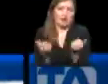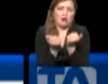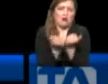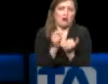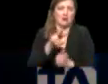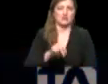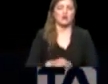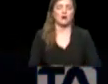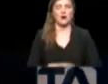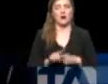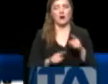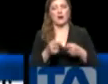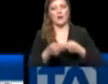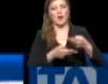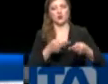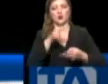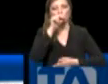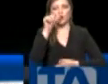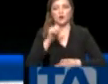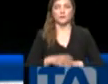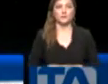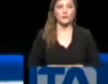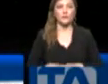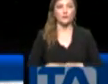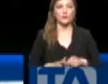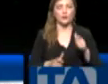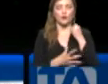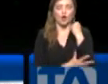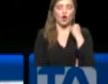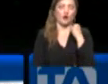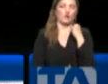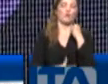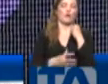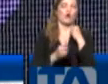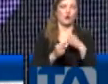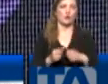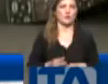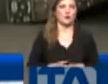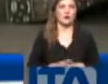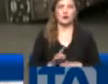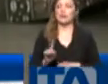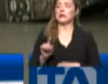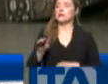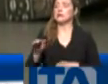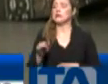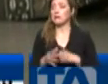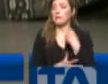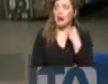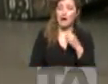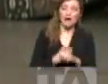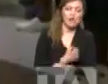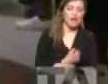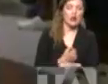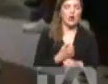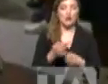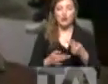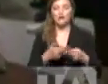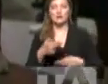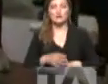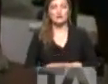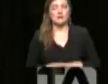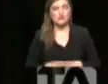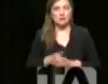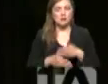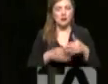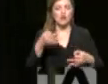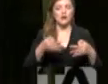quizás aquellos microtraficantes que son en realidad gente pobre que ha tenido que recurrir a estas prácticas. Además, se plantea dar mayor celeridad a los